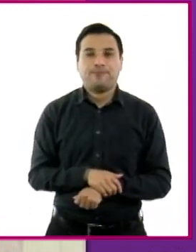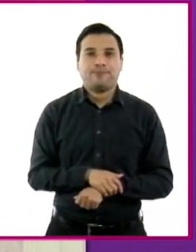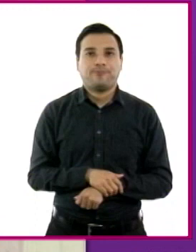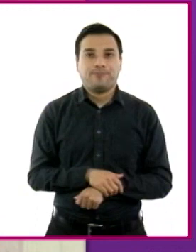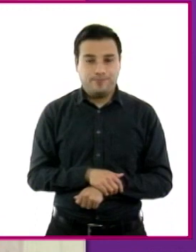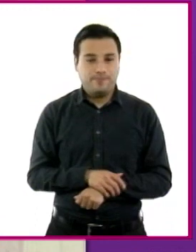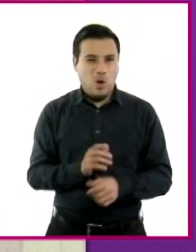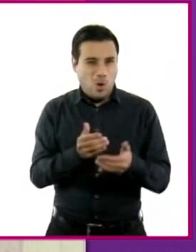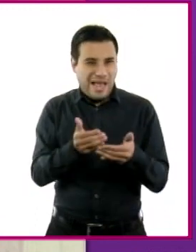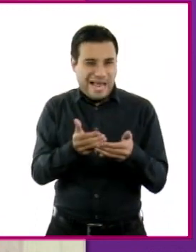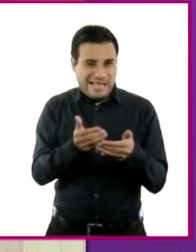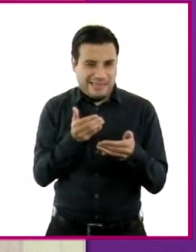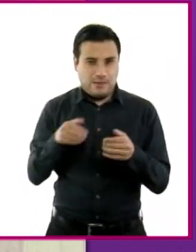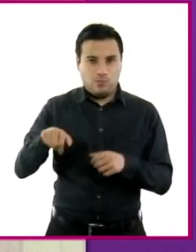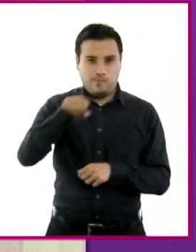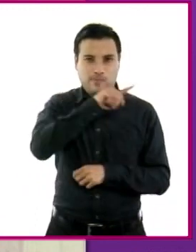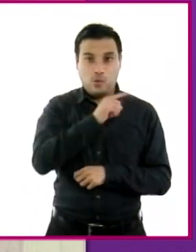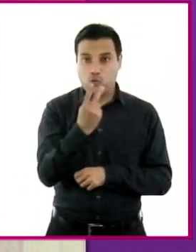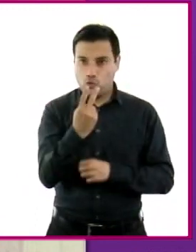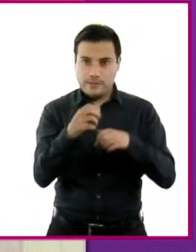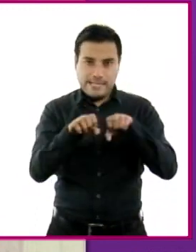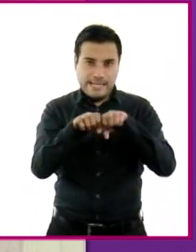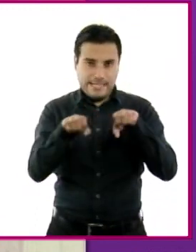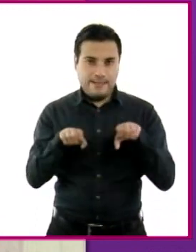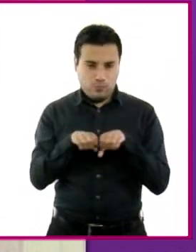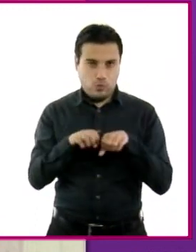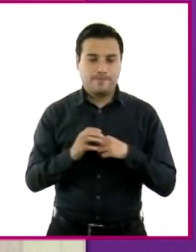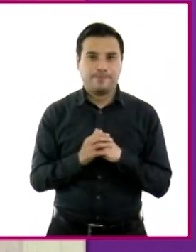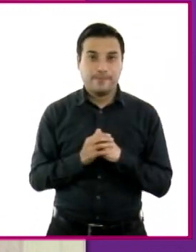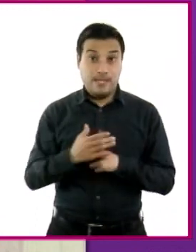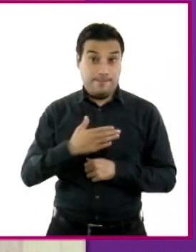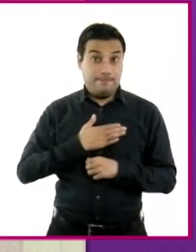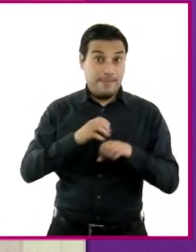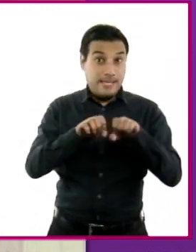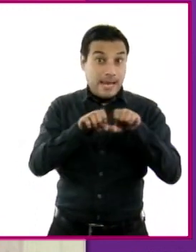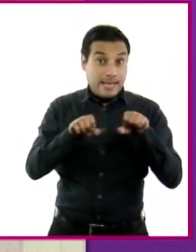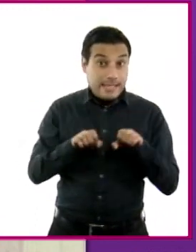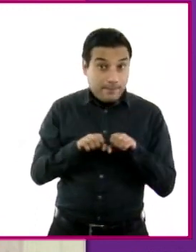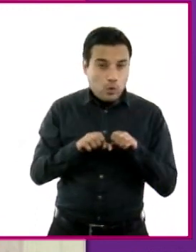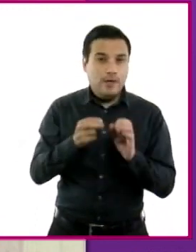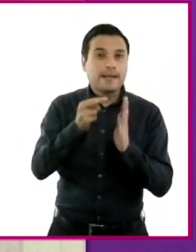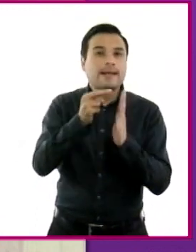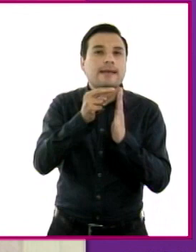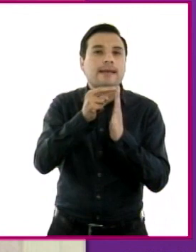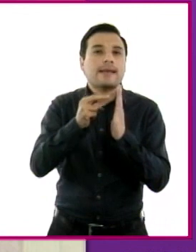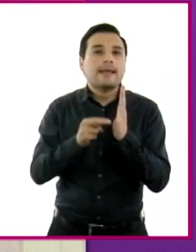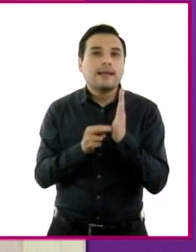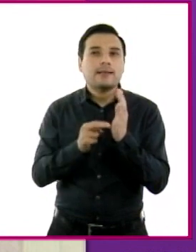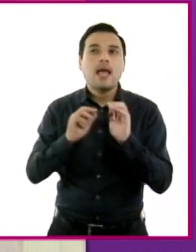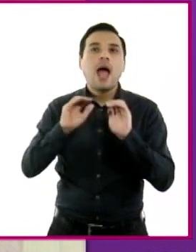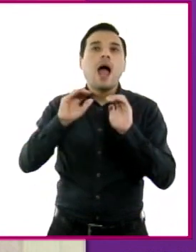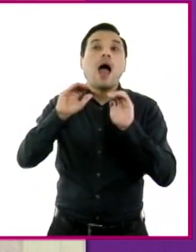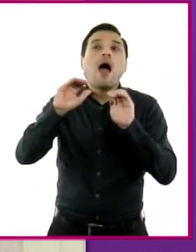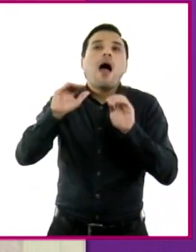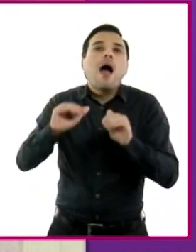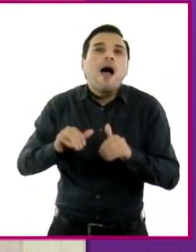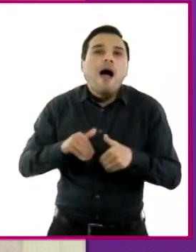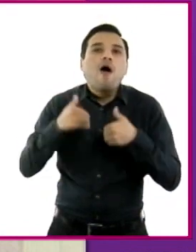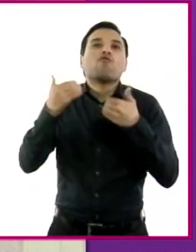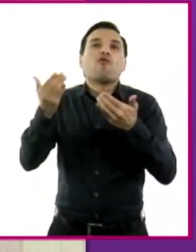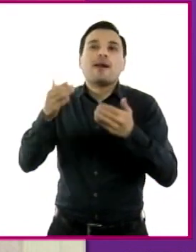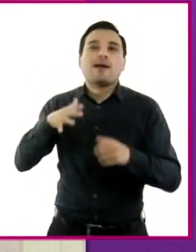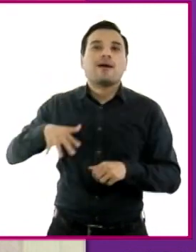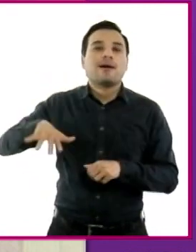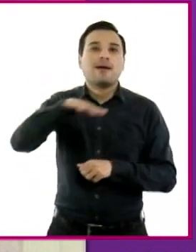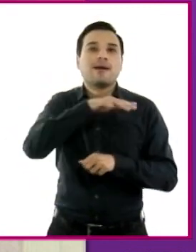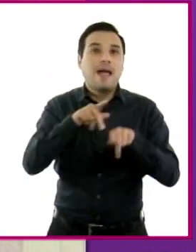de eso, nos organizamos en 2 equipos. Mi equipo pensó en reglas relacionadas con lo que encontramos en el patio